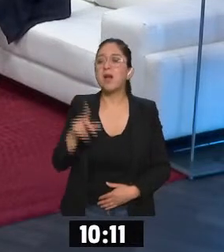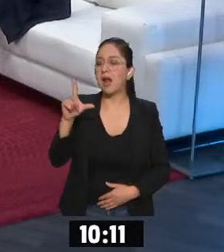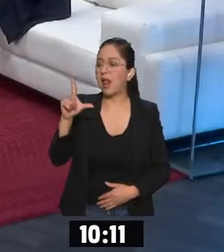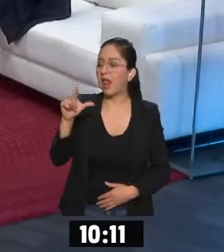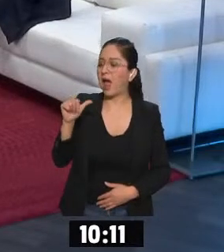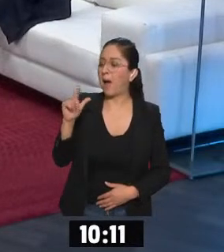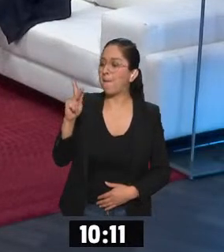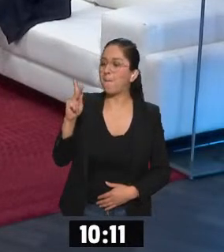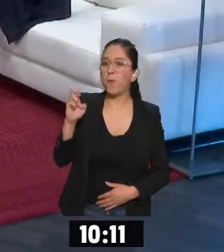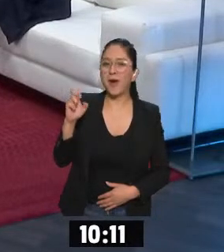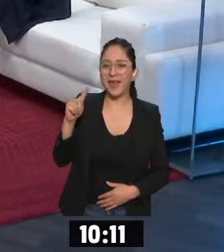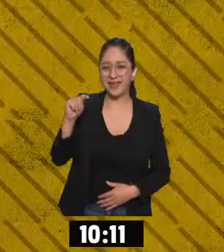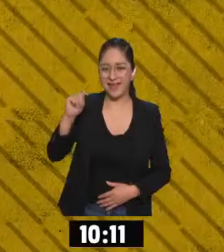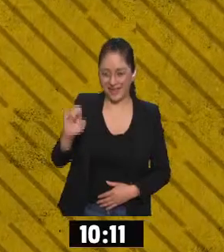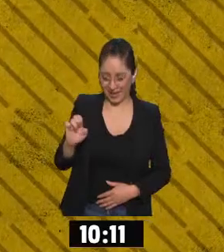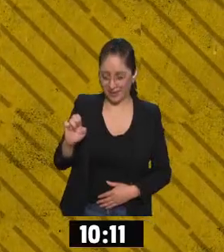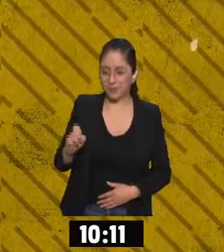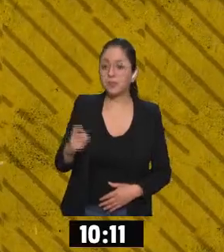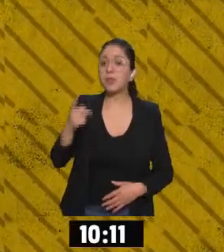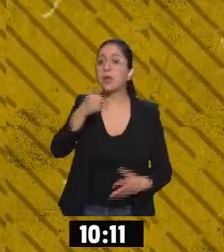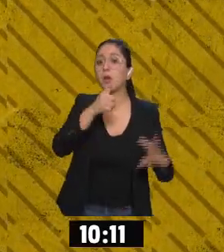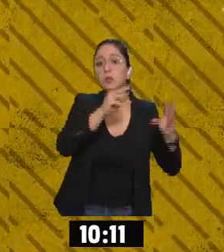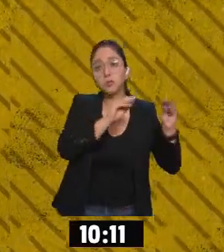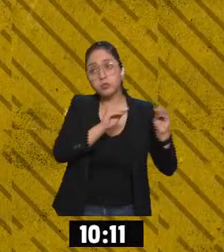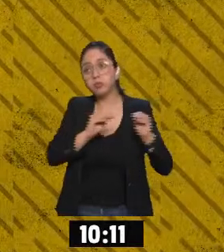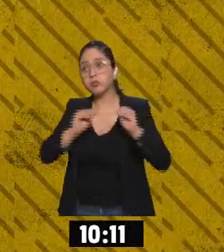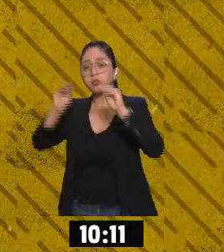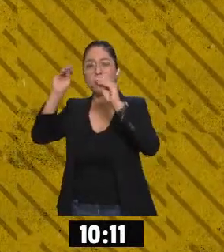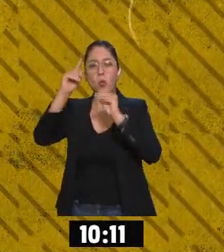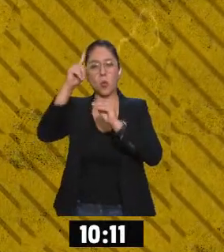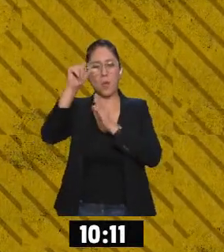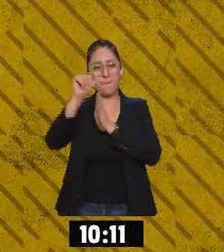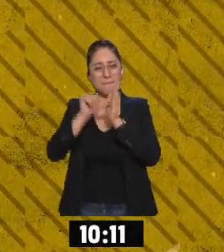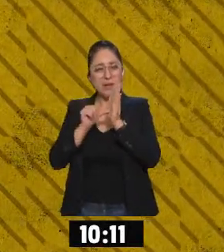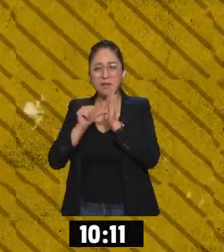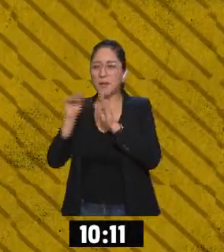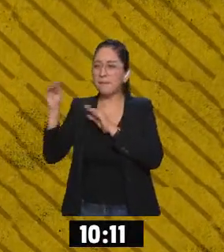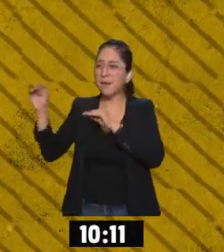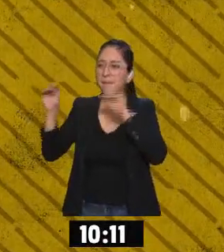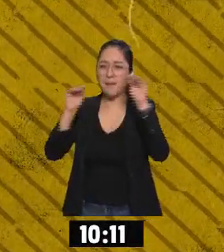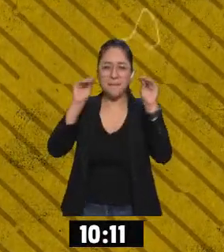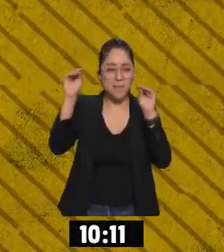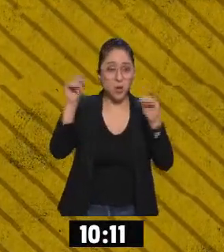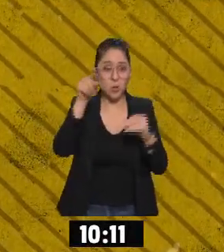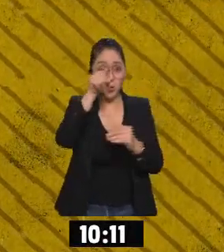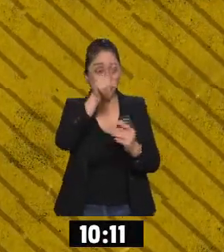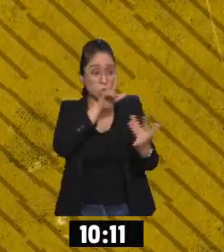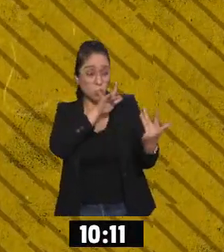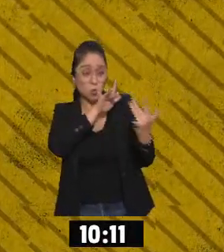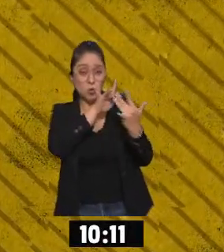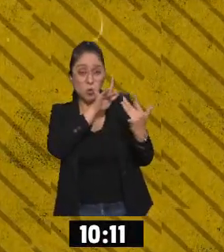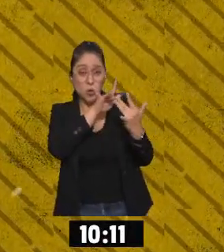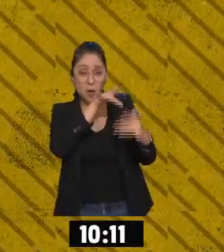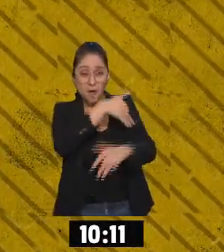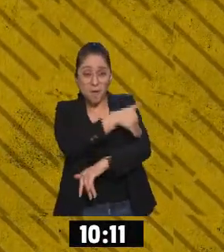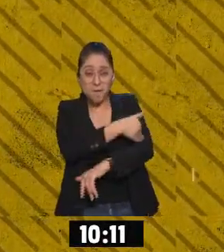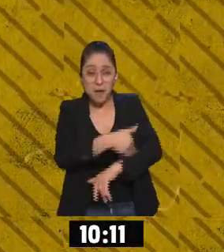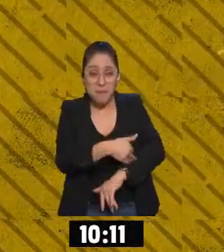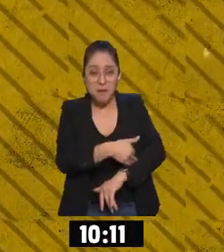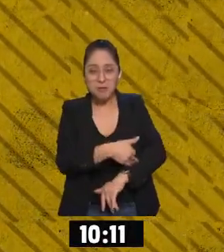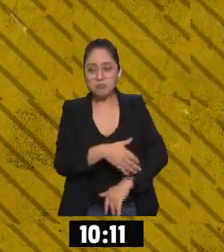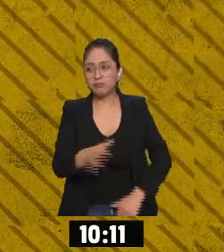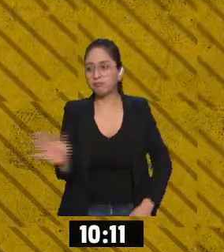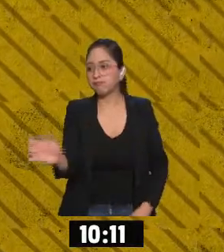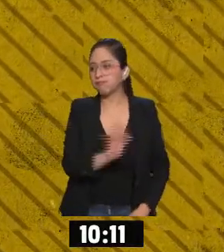selección, se los llevó casi un mes de gira y dijo, nada de contacto con la familia, porque la familia